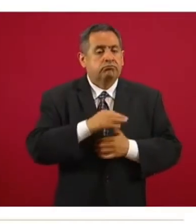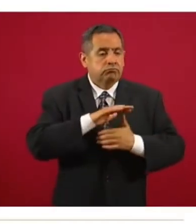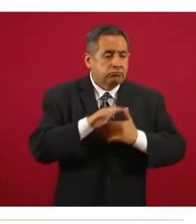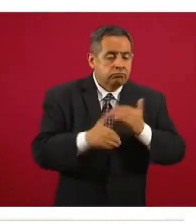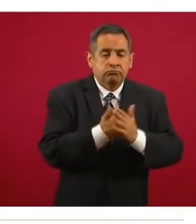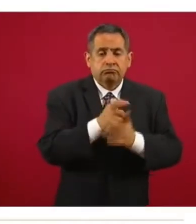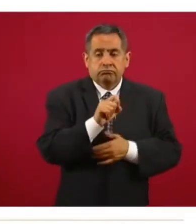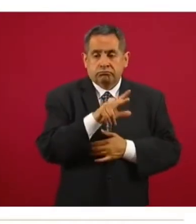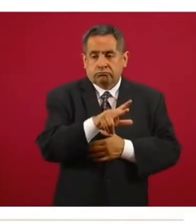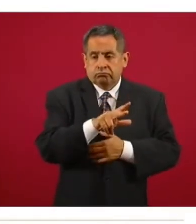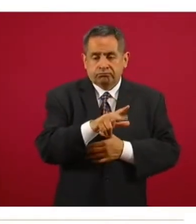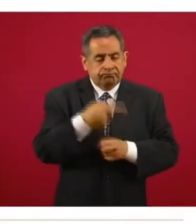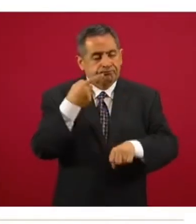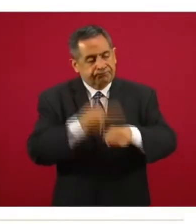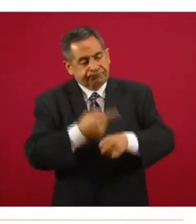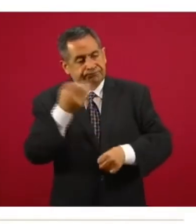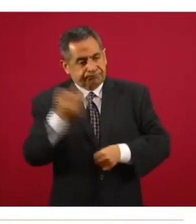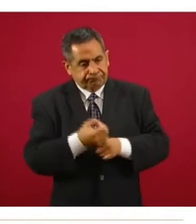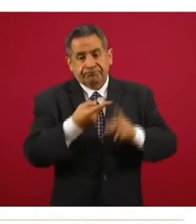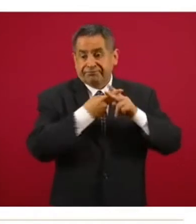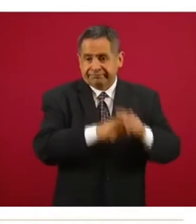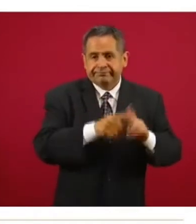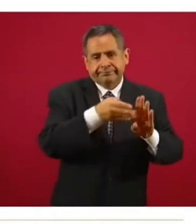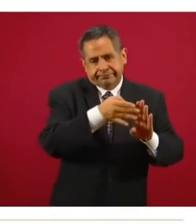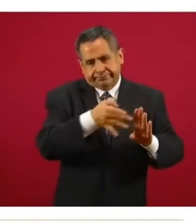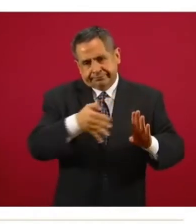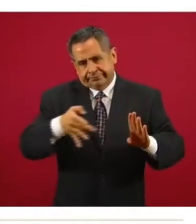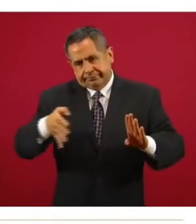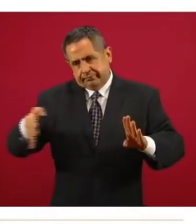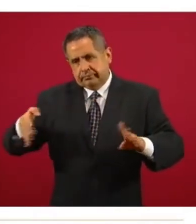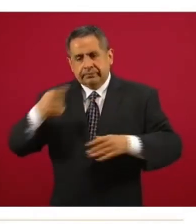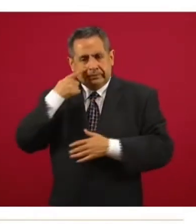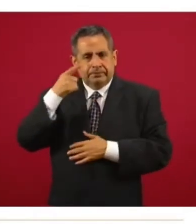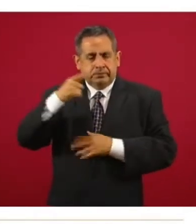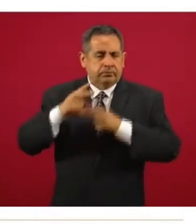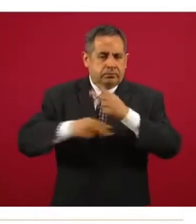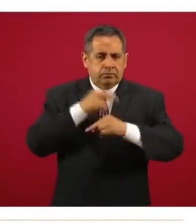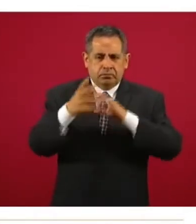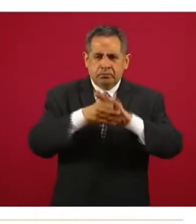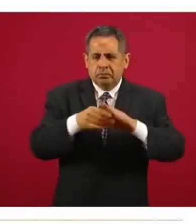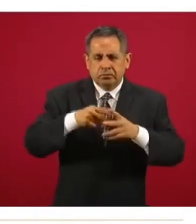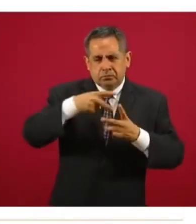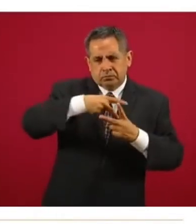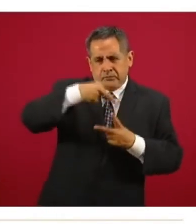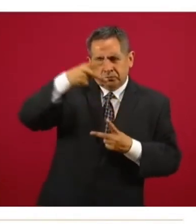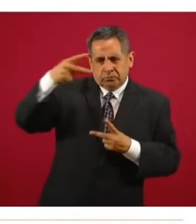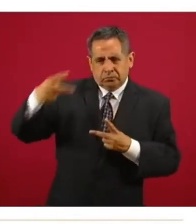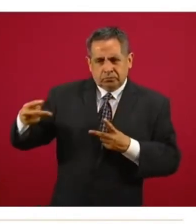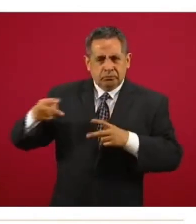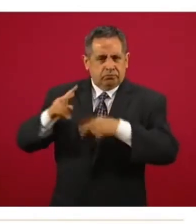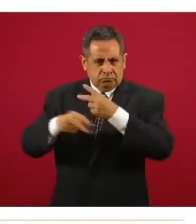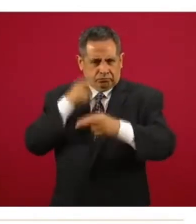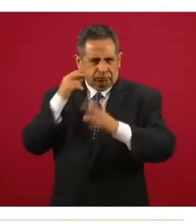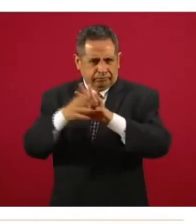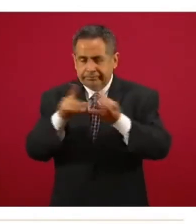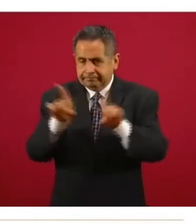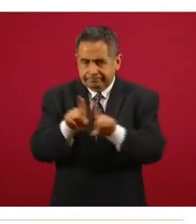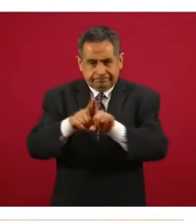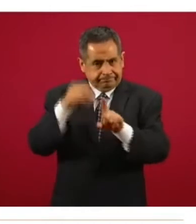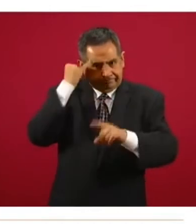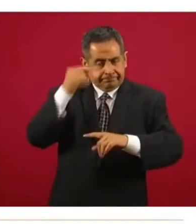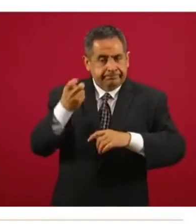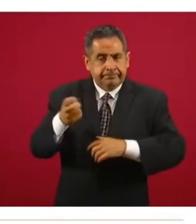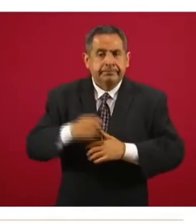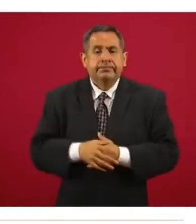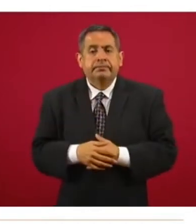del 28. Y vemos en las curvas, lo explico aquí para que todos los demás sigamos el mismo patrón en todas las demás.